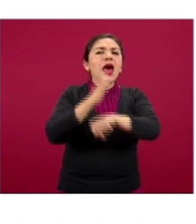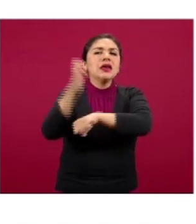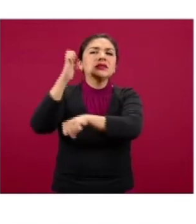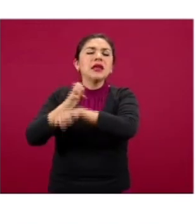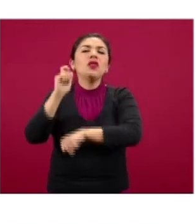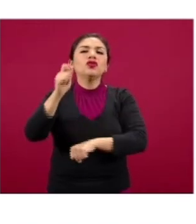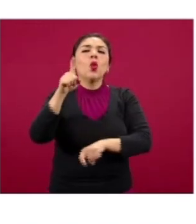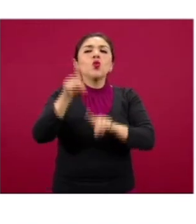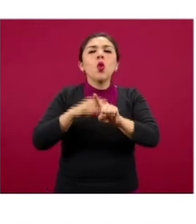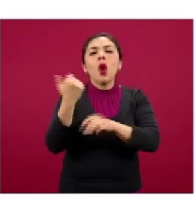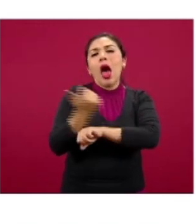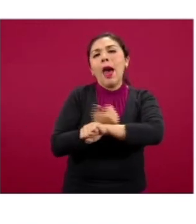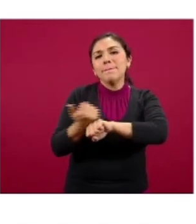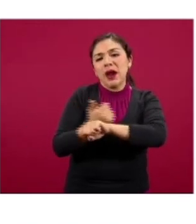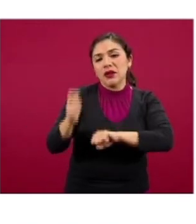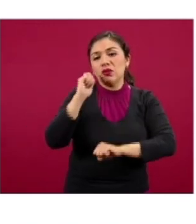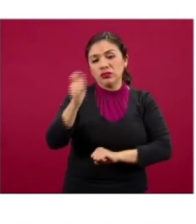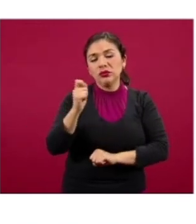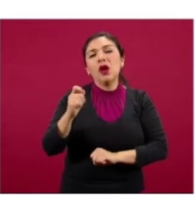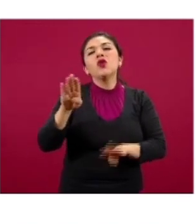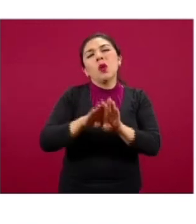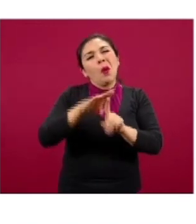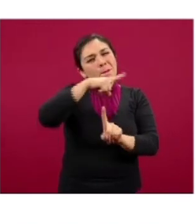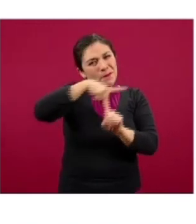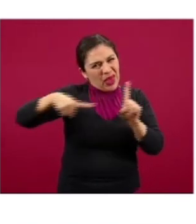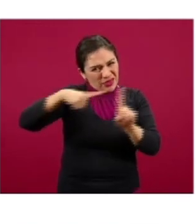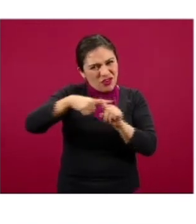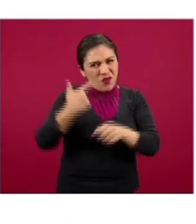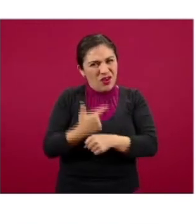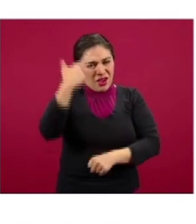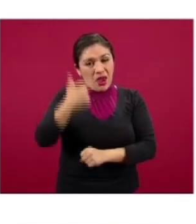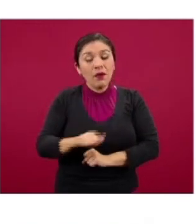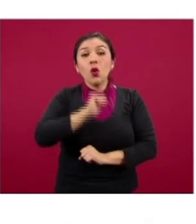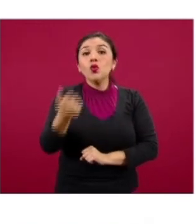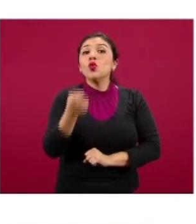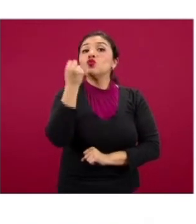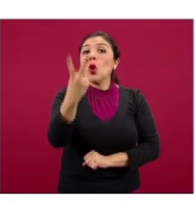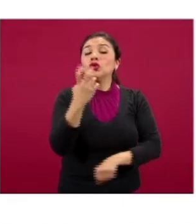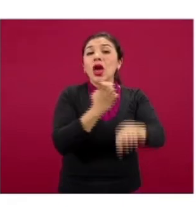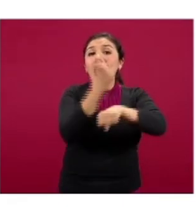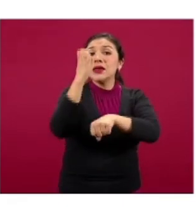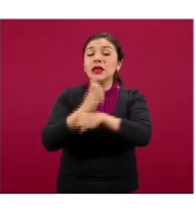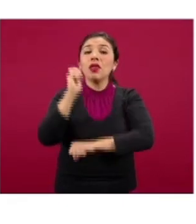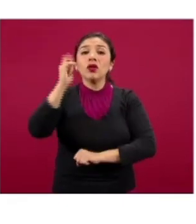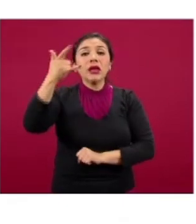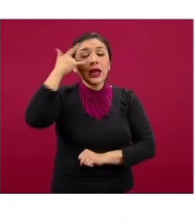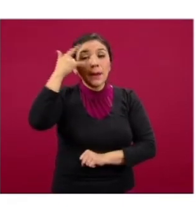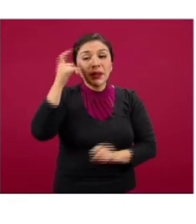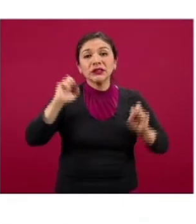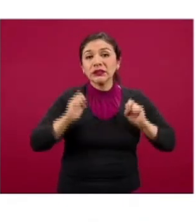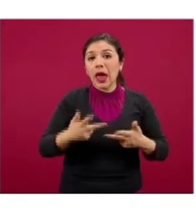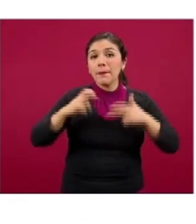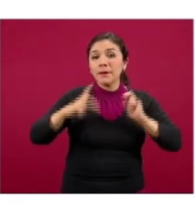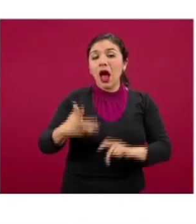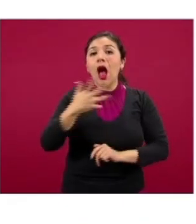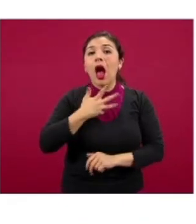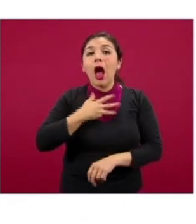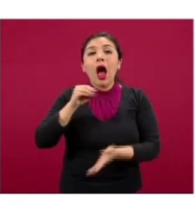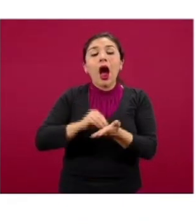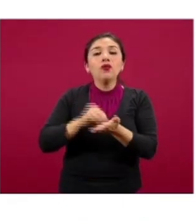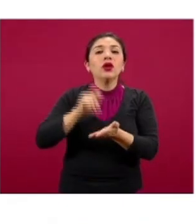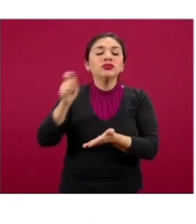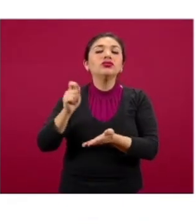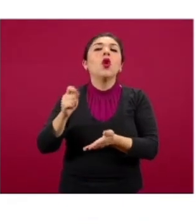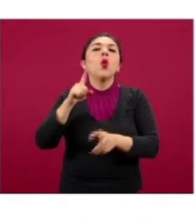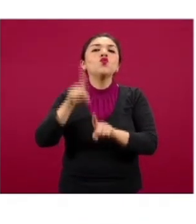semáforo amarillo, que es riesgo medio, y 2 entidades federativas, Campeche y Chiapas, que están en riesgo